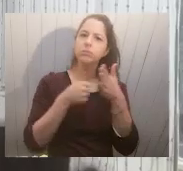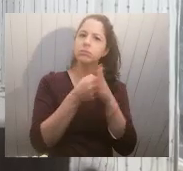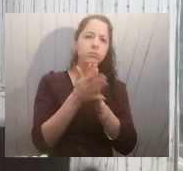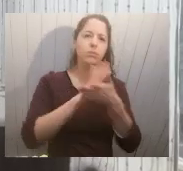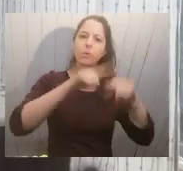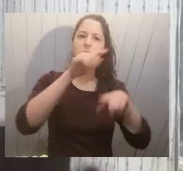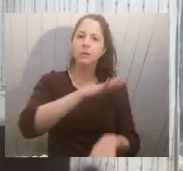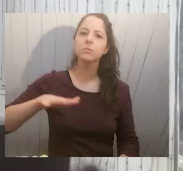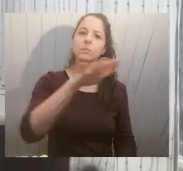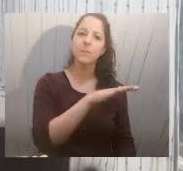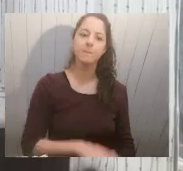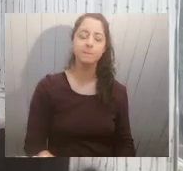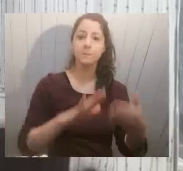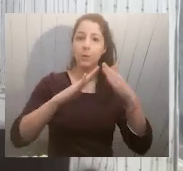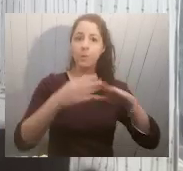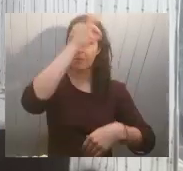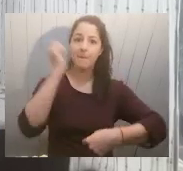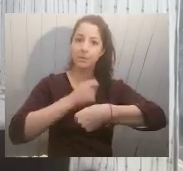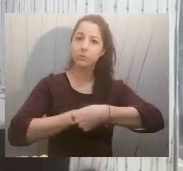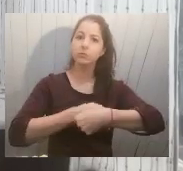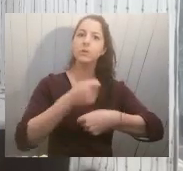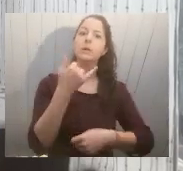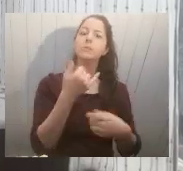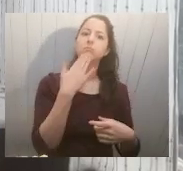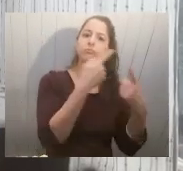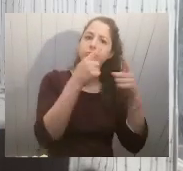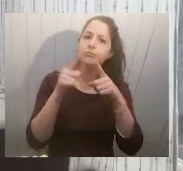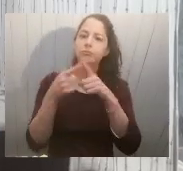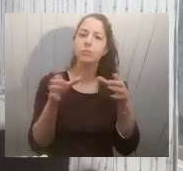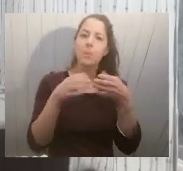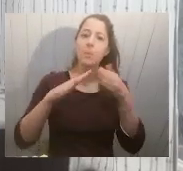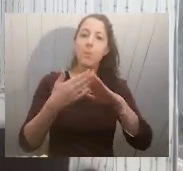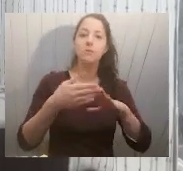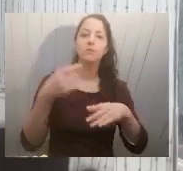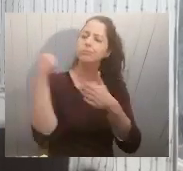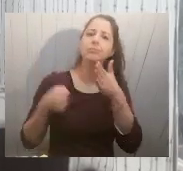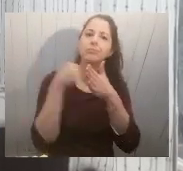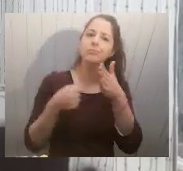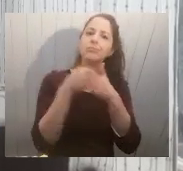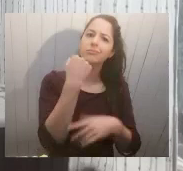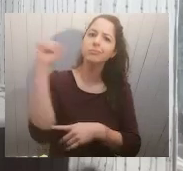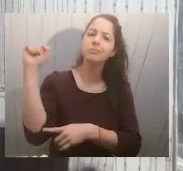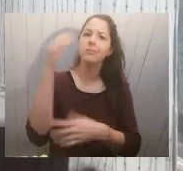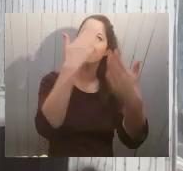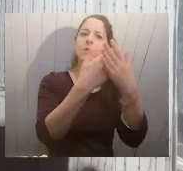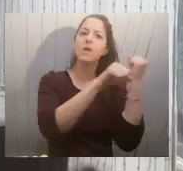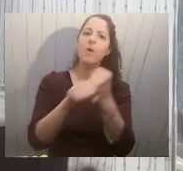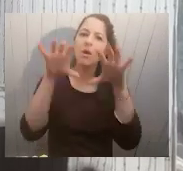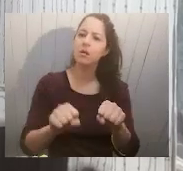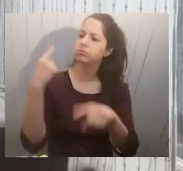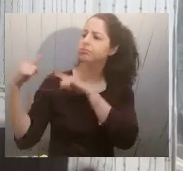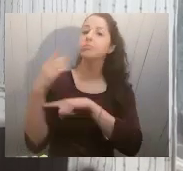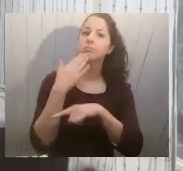A los distintos pueblos que habitan Chile y hoy sobreviven y luchan desde todos los territorios. Al pueblo mapuche y al conjunto de